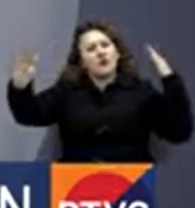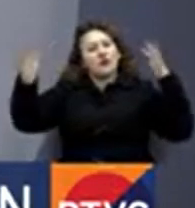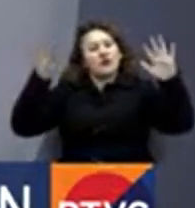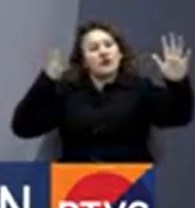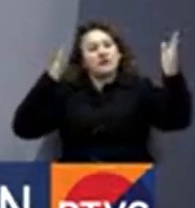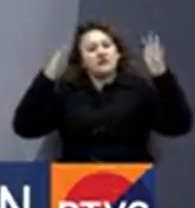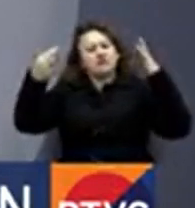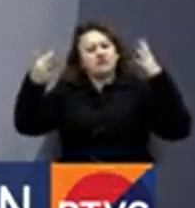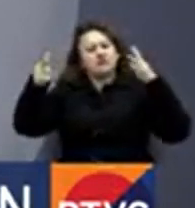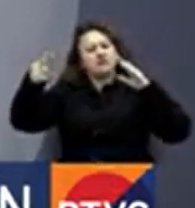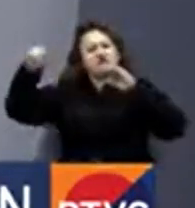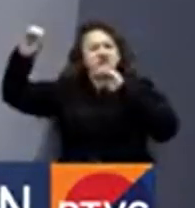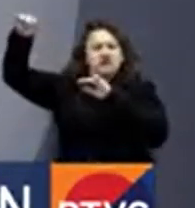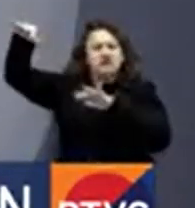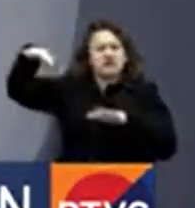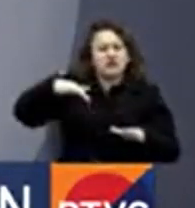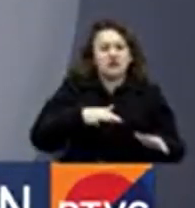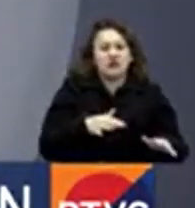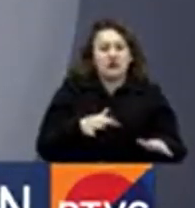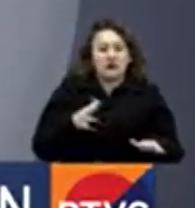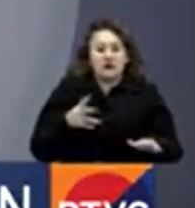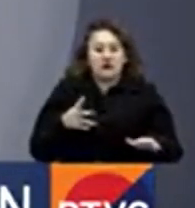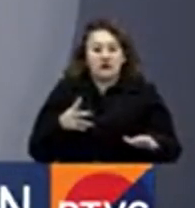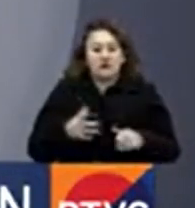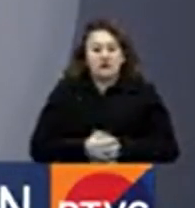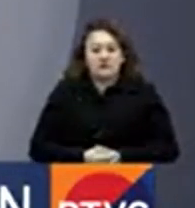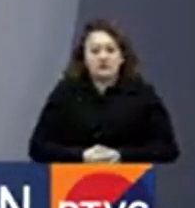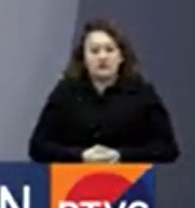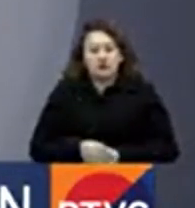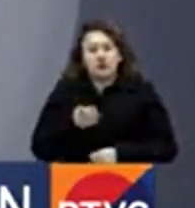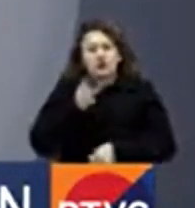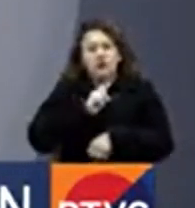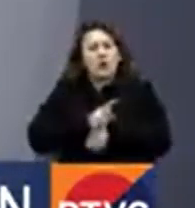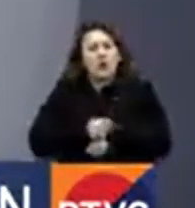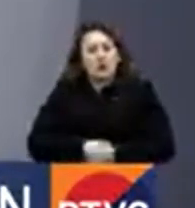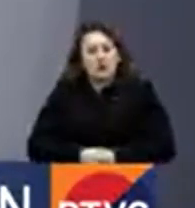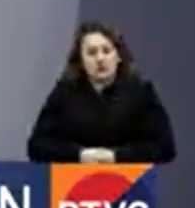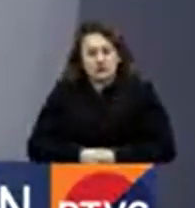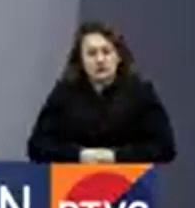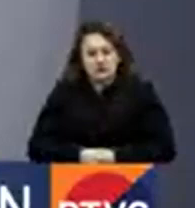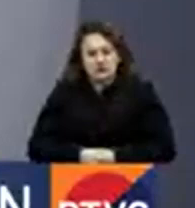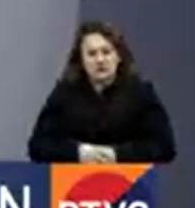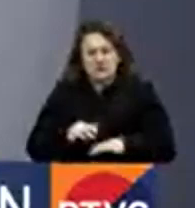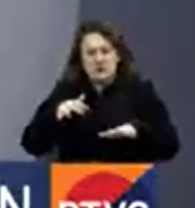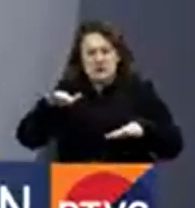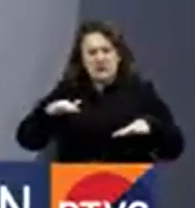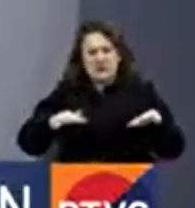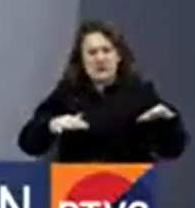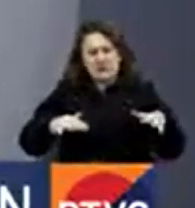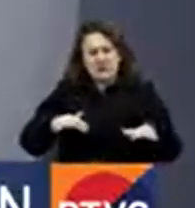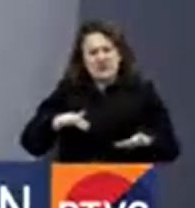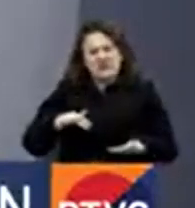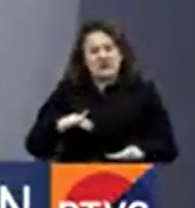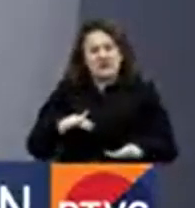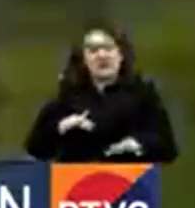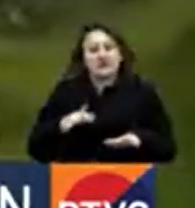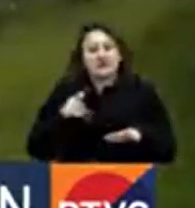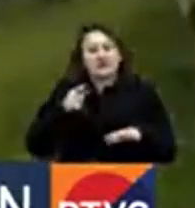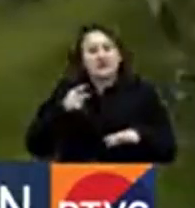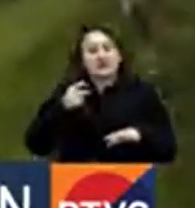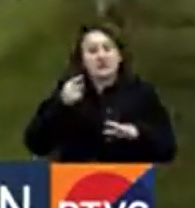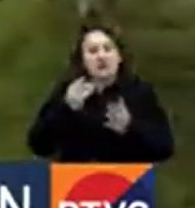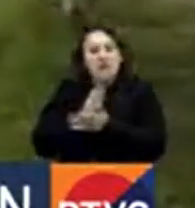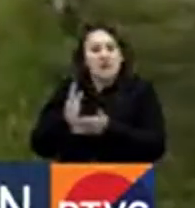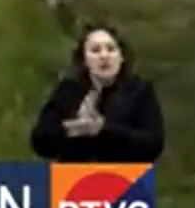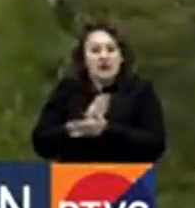montaña en solo 1 minuto. Y en medio de grietas y hundimientos, las personas quedaron separadas, algunas a salvo en